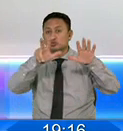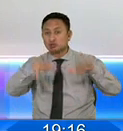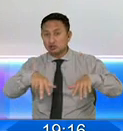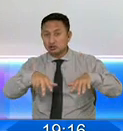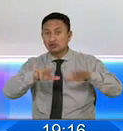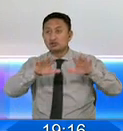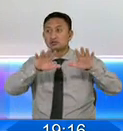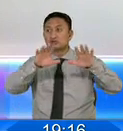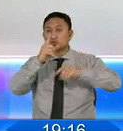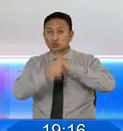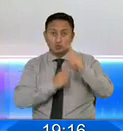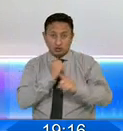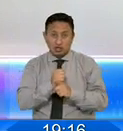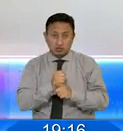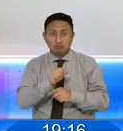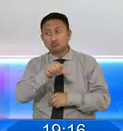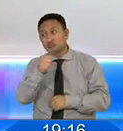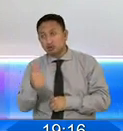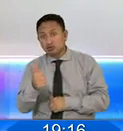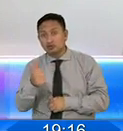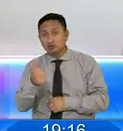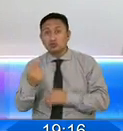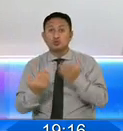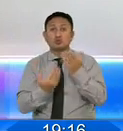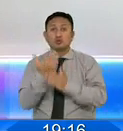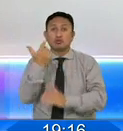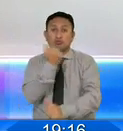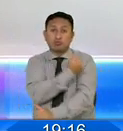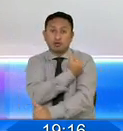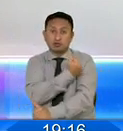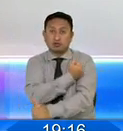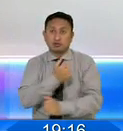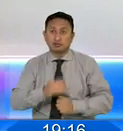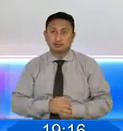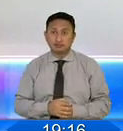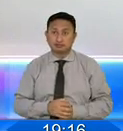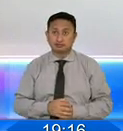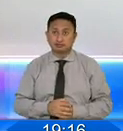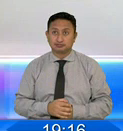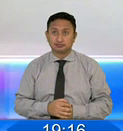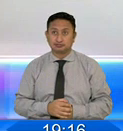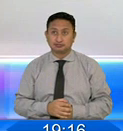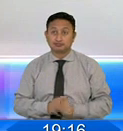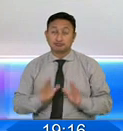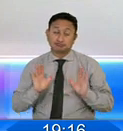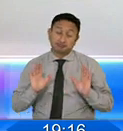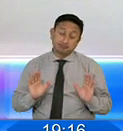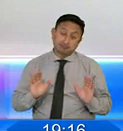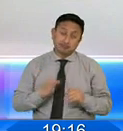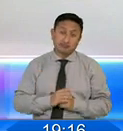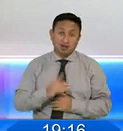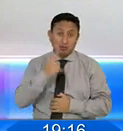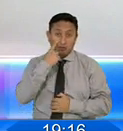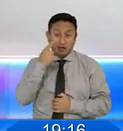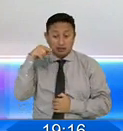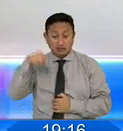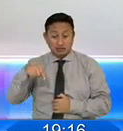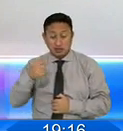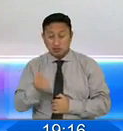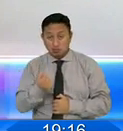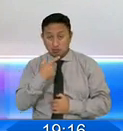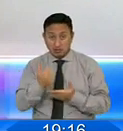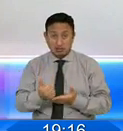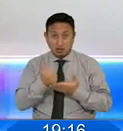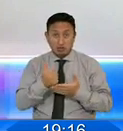otra dosis de vacuna o una nueva vacuna por la aparición de variantes entonces podría ser una pieza fundamental para el control